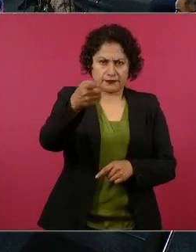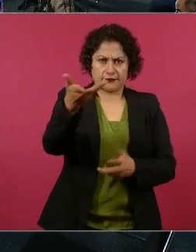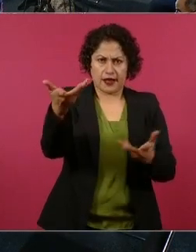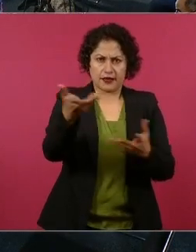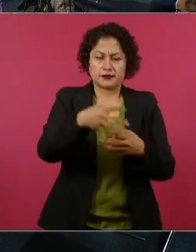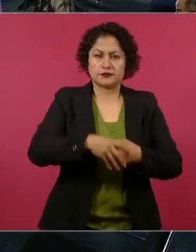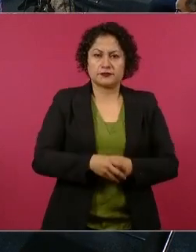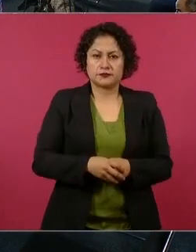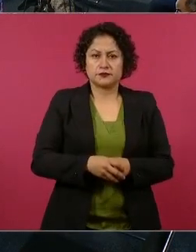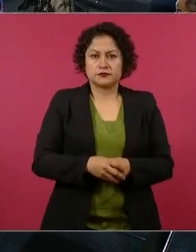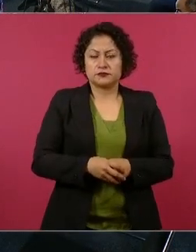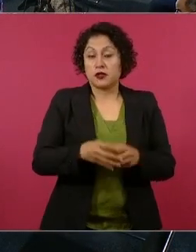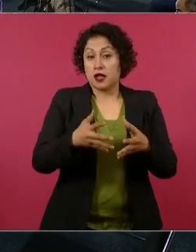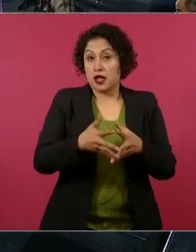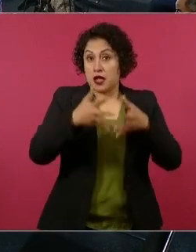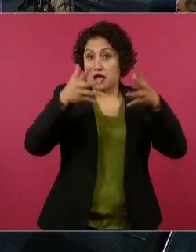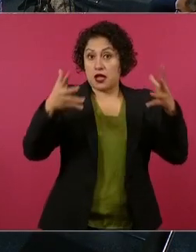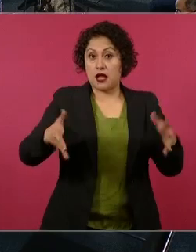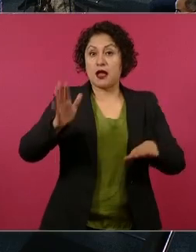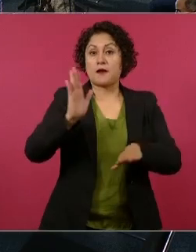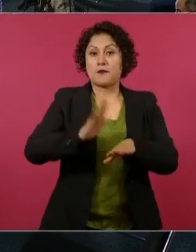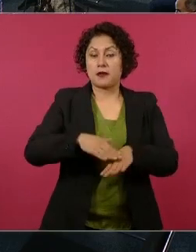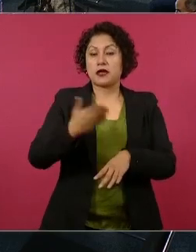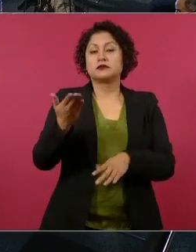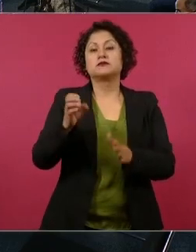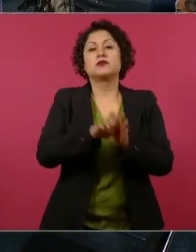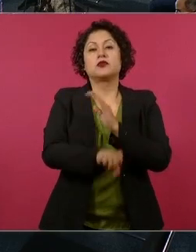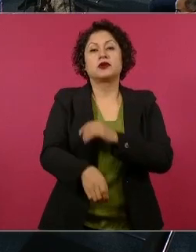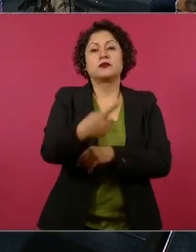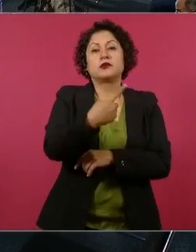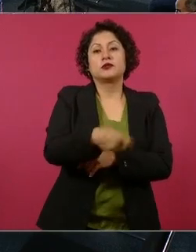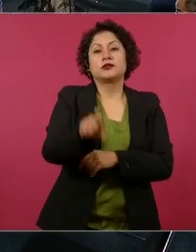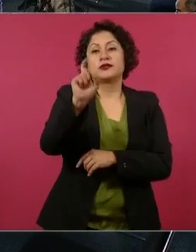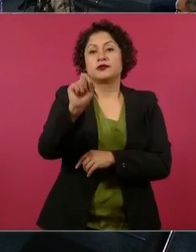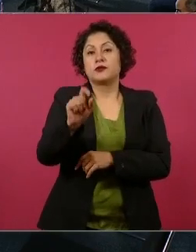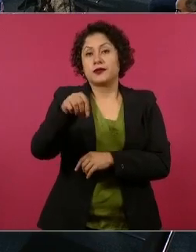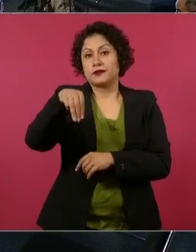y más grandes de 120 metros